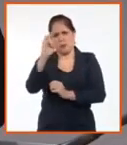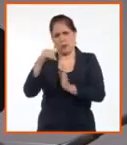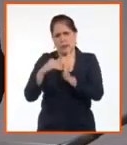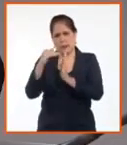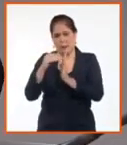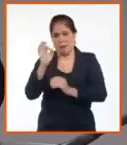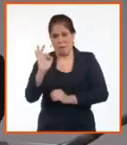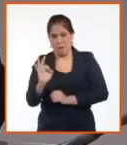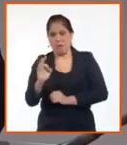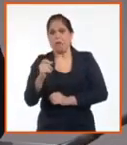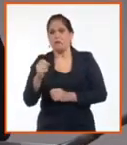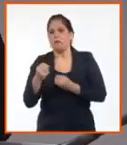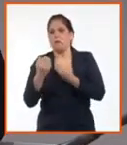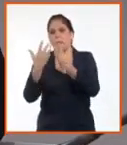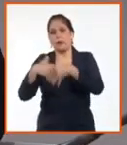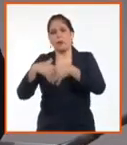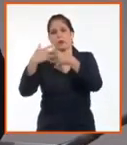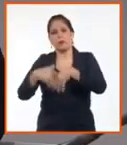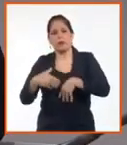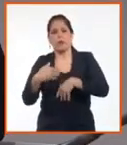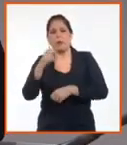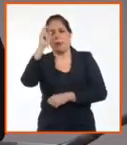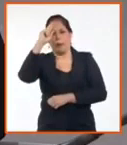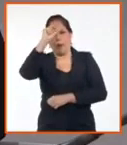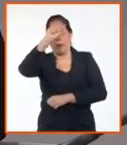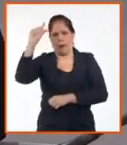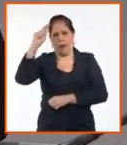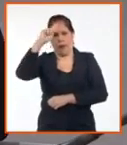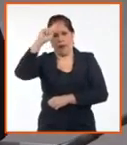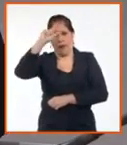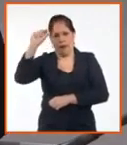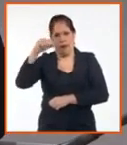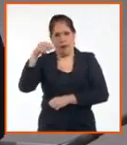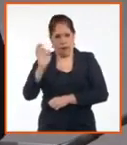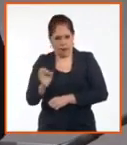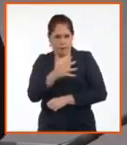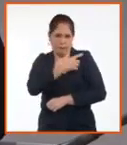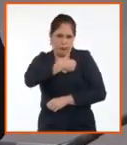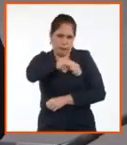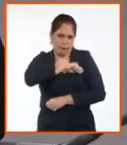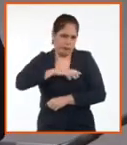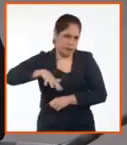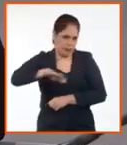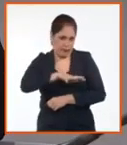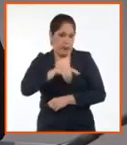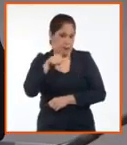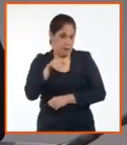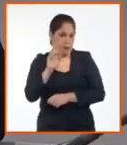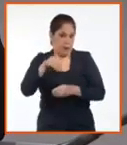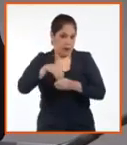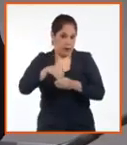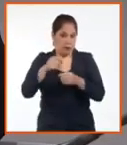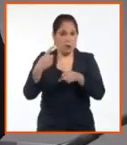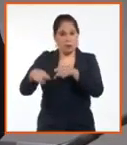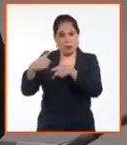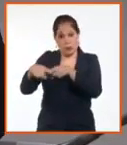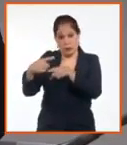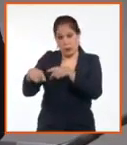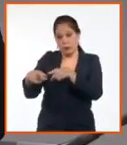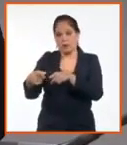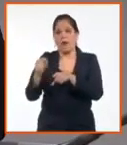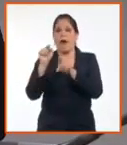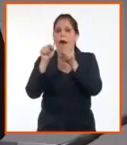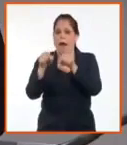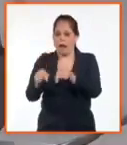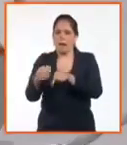productos van destinados al sistema de salud pública dentro de esos productos que no se encuentran